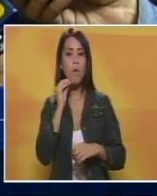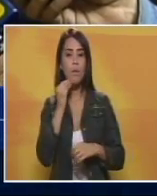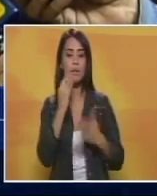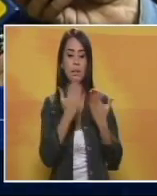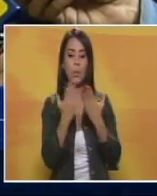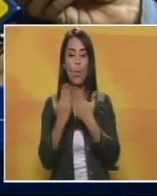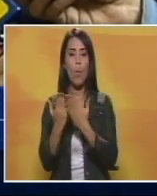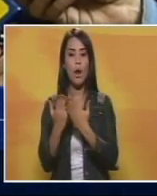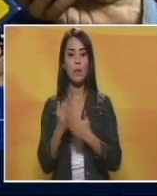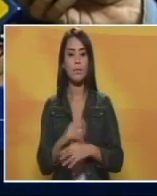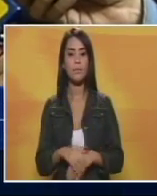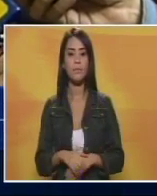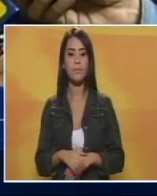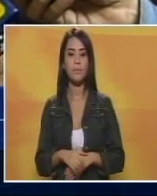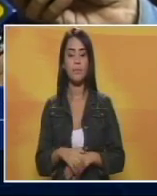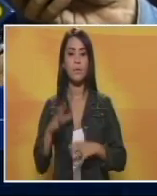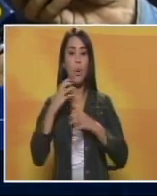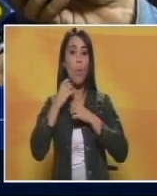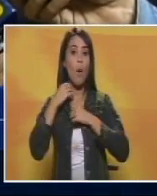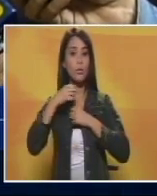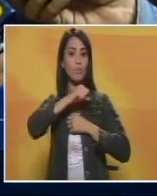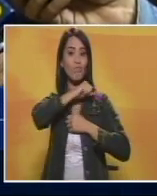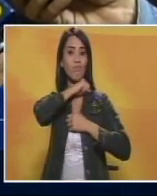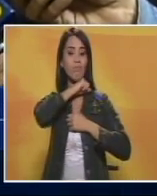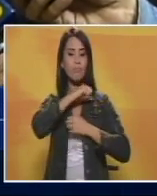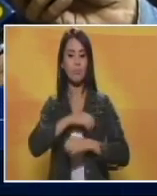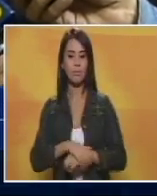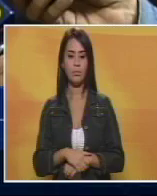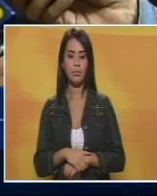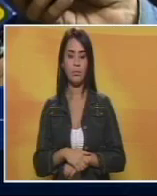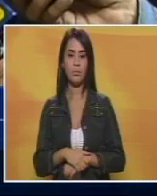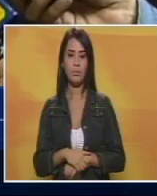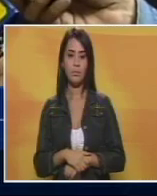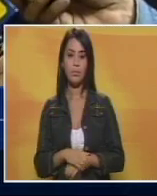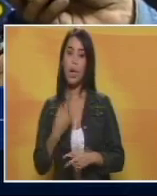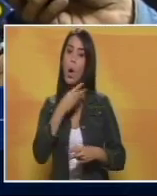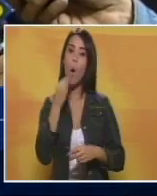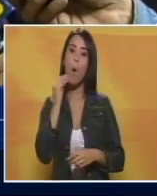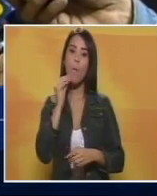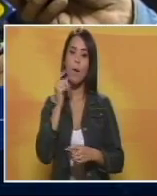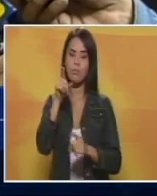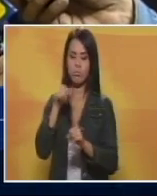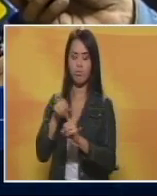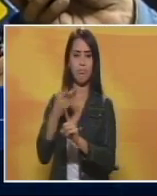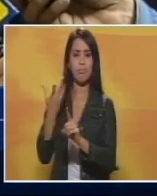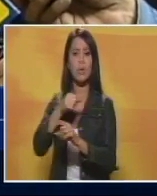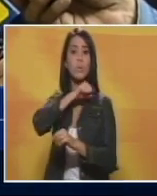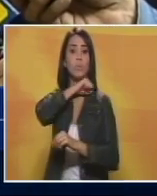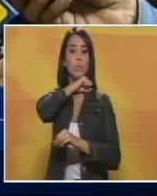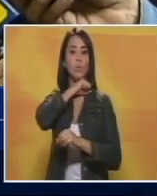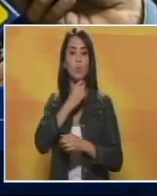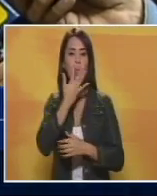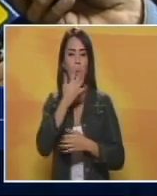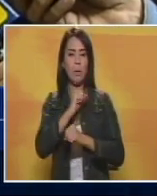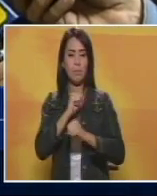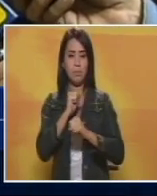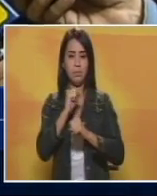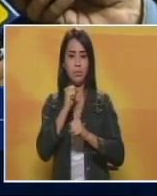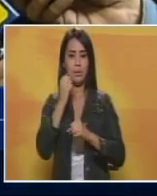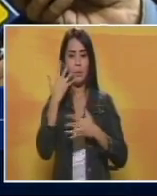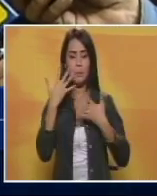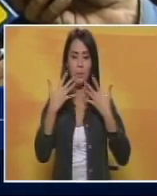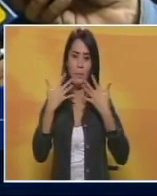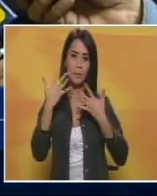Esto consiste en apretar el cuello a otra persona o a otro adolescente hasta cortar la respiración y esta perder la